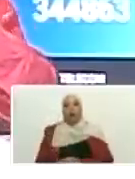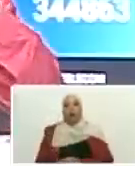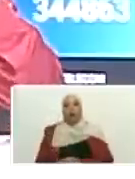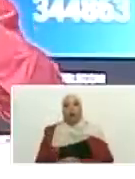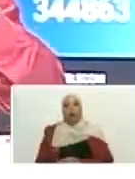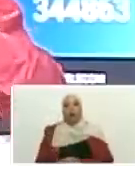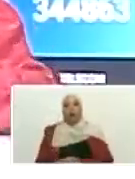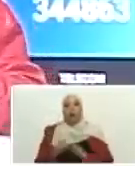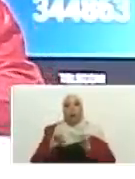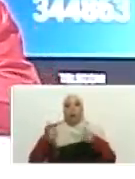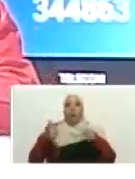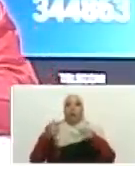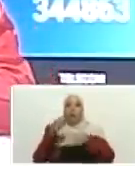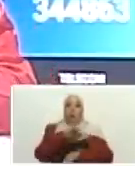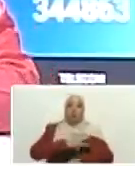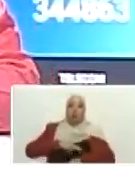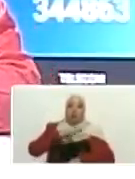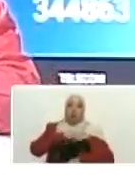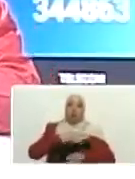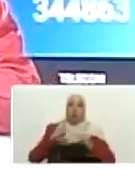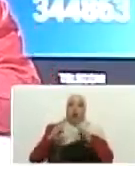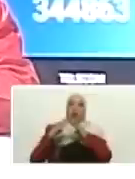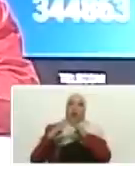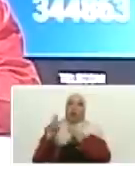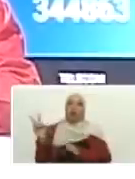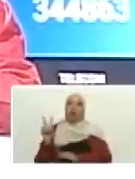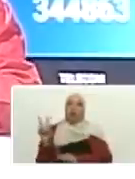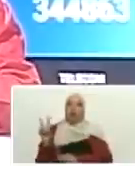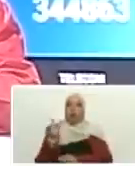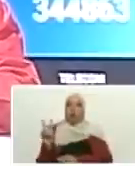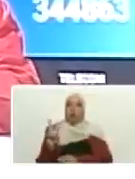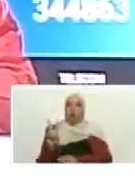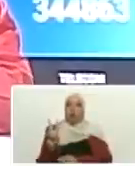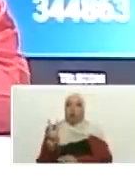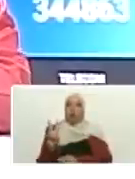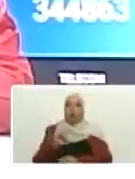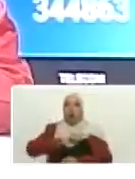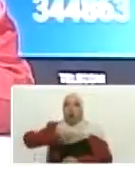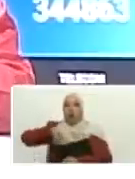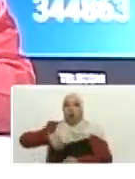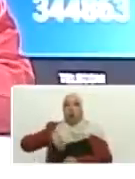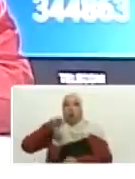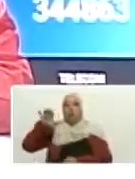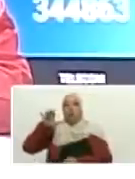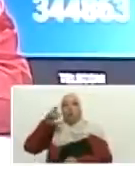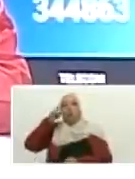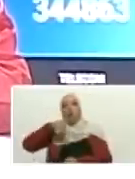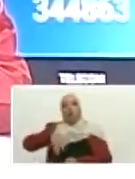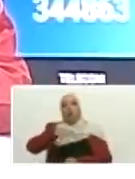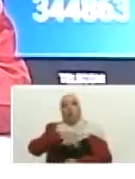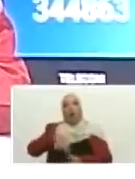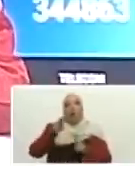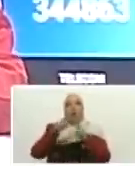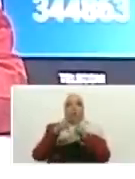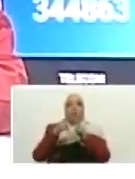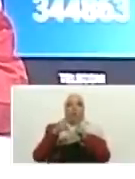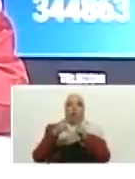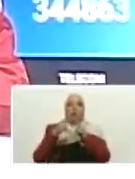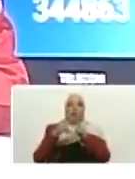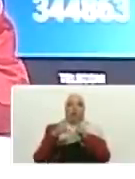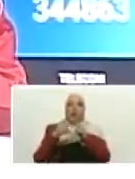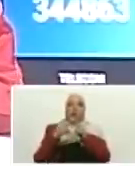Y nació la gran misión Vivienda Venezuela, que ya nuestra patria y nuestro pueblo conocen y que